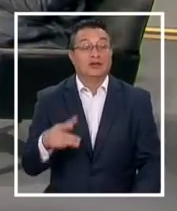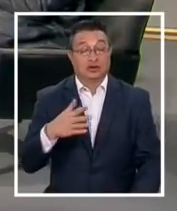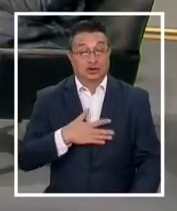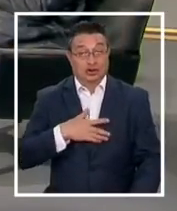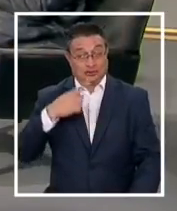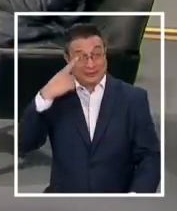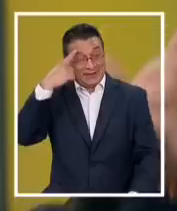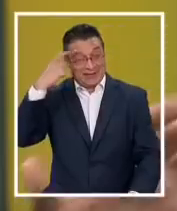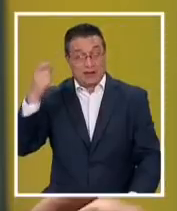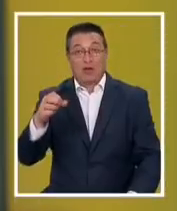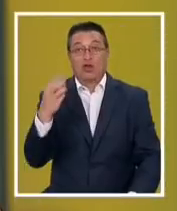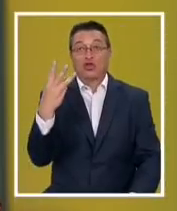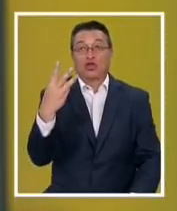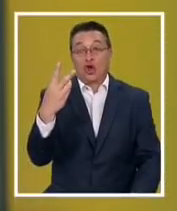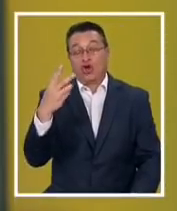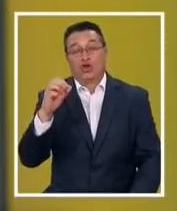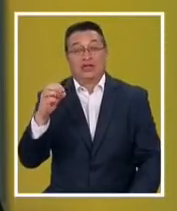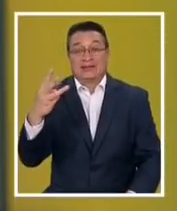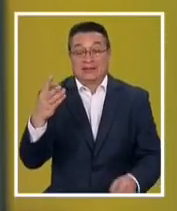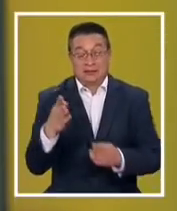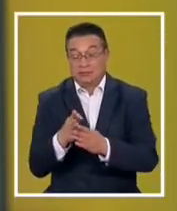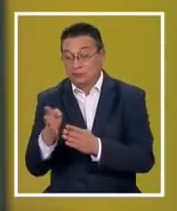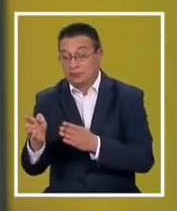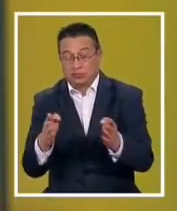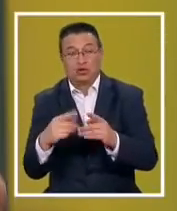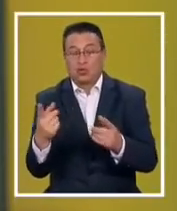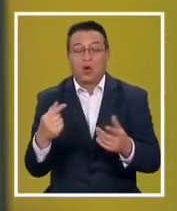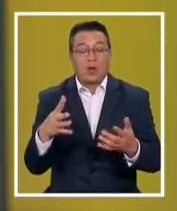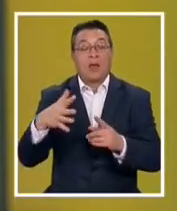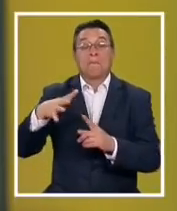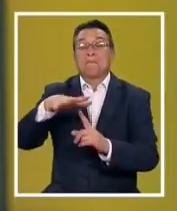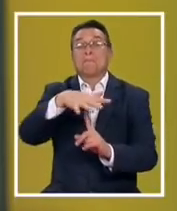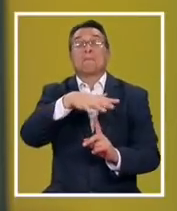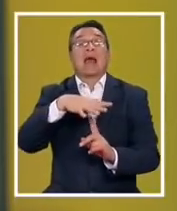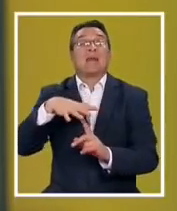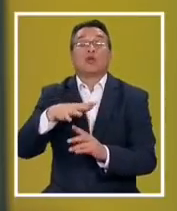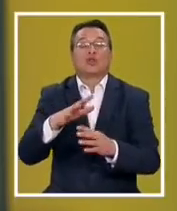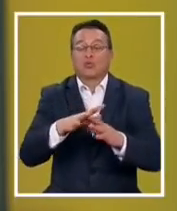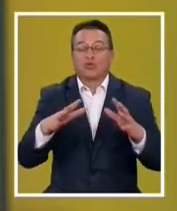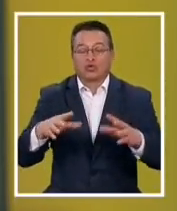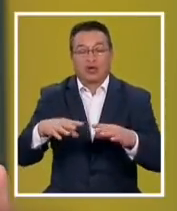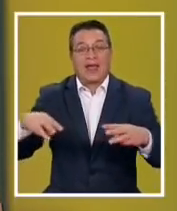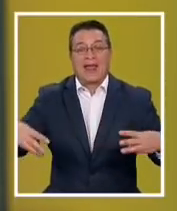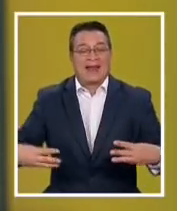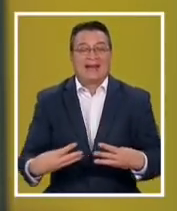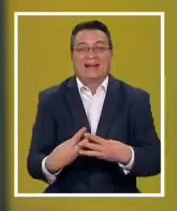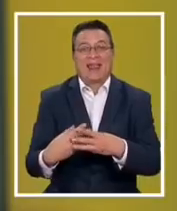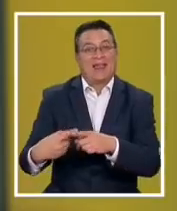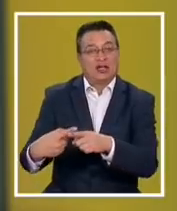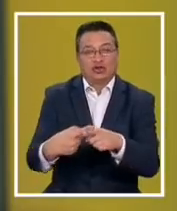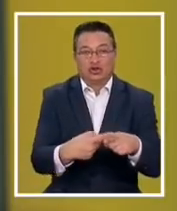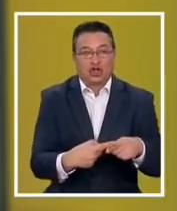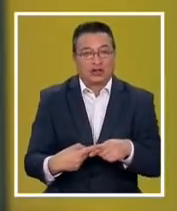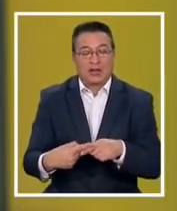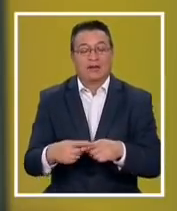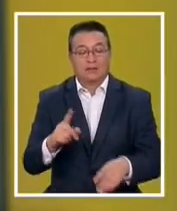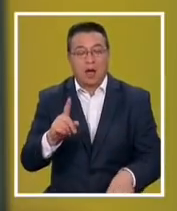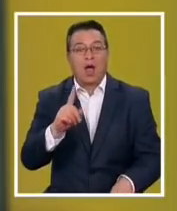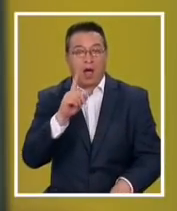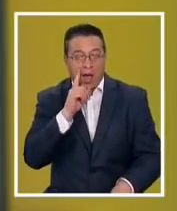las dos o las tres condiciones de esta, ¿no? Primero, que estamos en una manipulación muy emocional a través de las redes de las redes sociales, de que